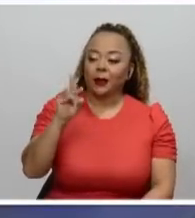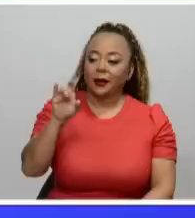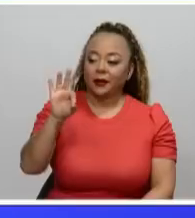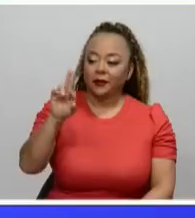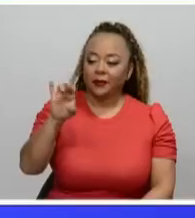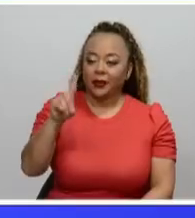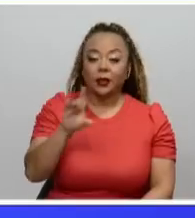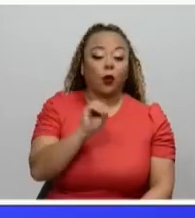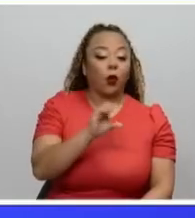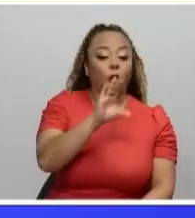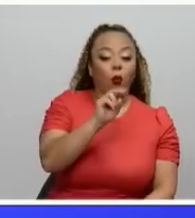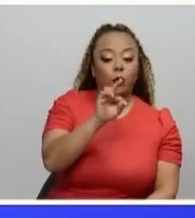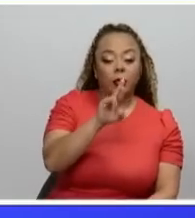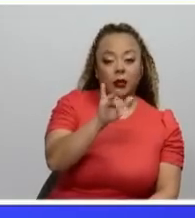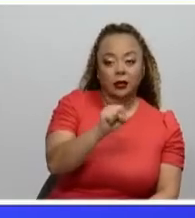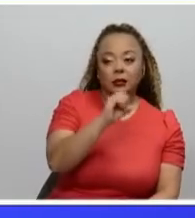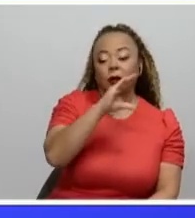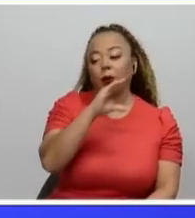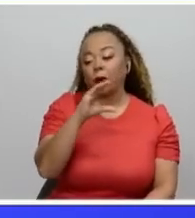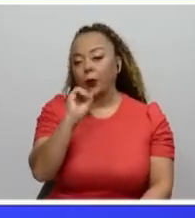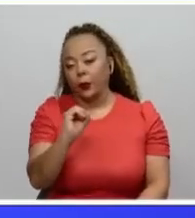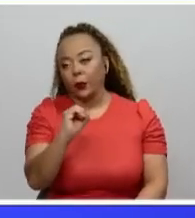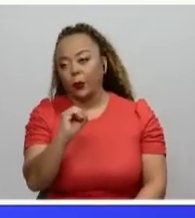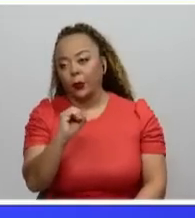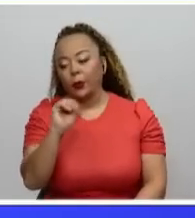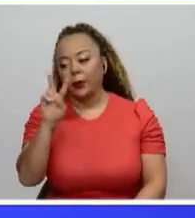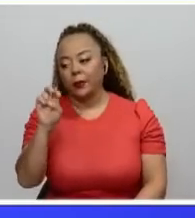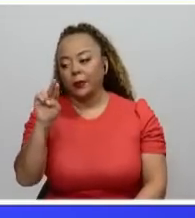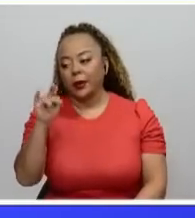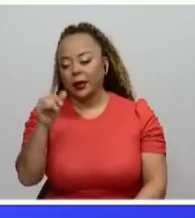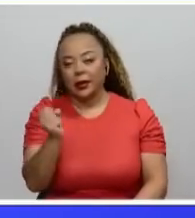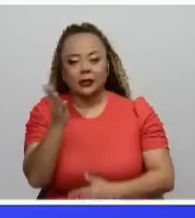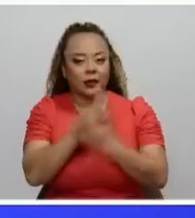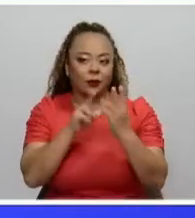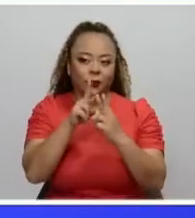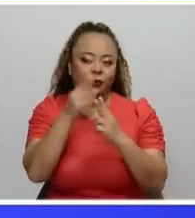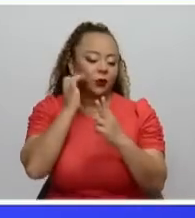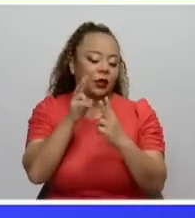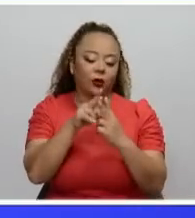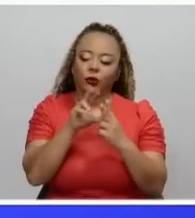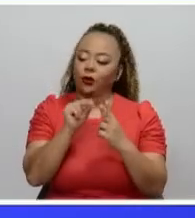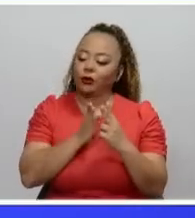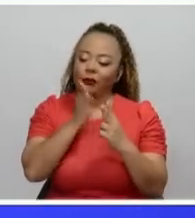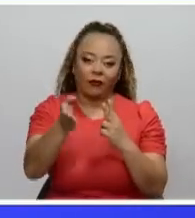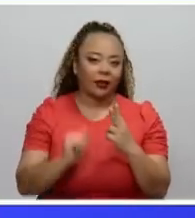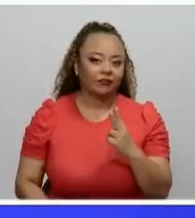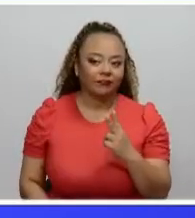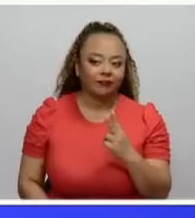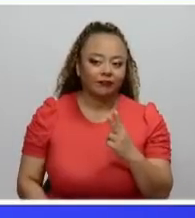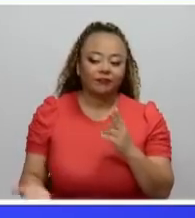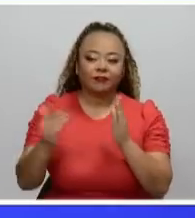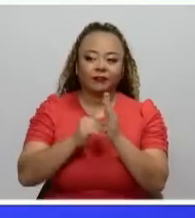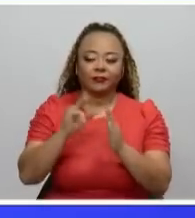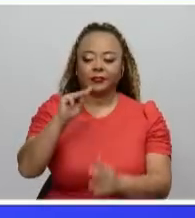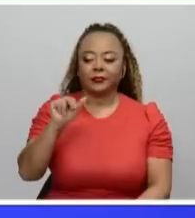o Anthony Contreras o o Johan Venegas Porque algunos no va a estar el día que vuelva manfred volvió a